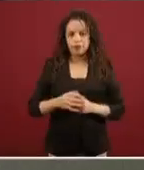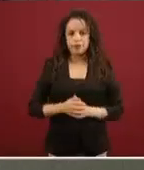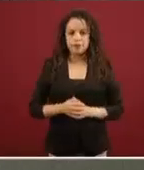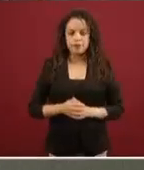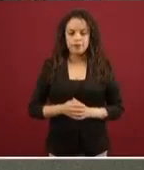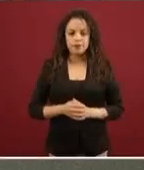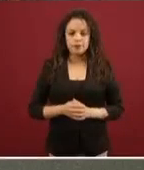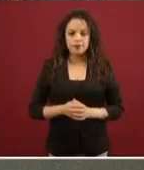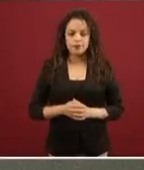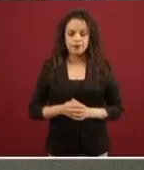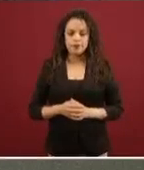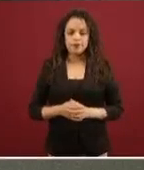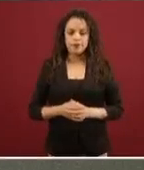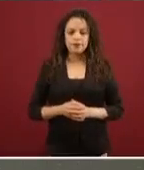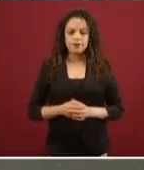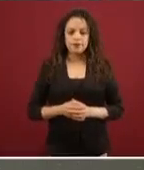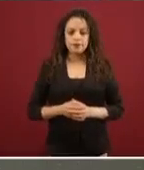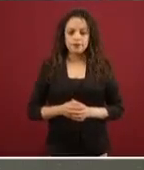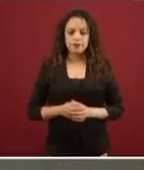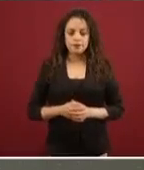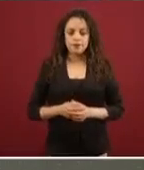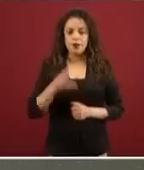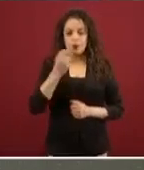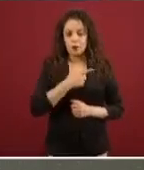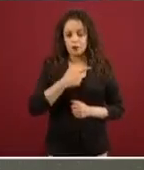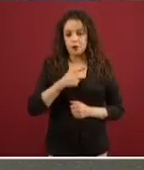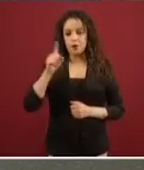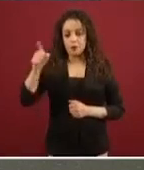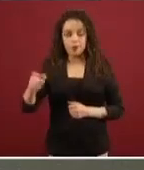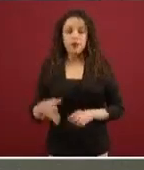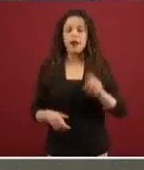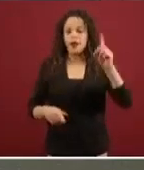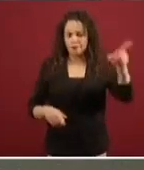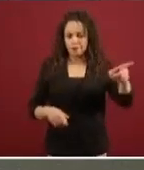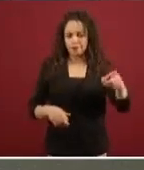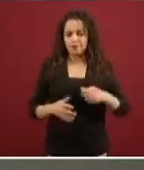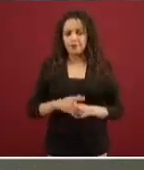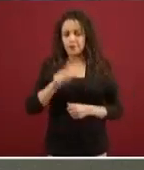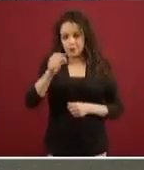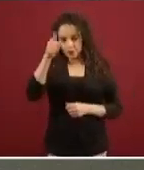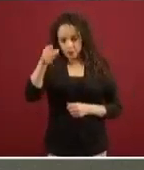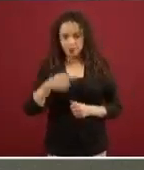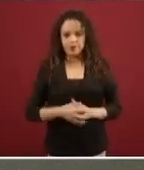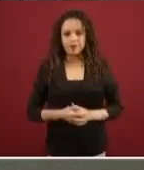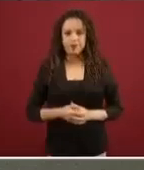Con mucho gusto. Vámonos dos acá y regresamos dos para acá. Laura Poy, Solano y usted.